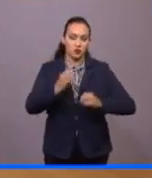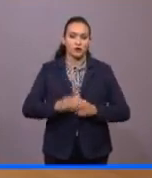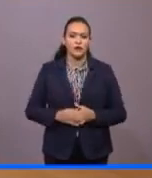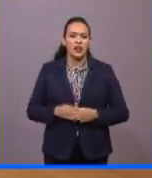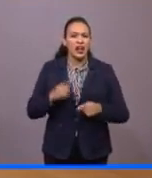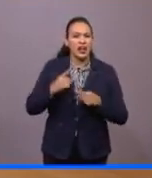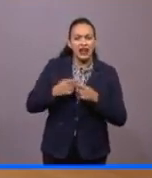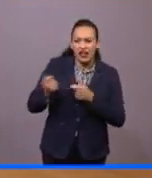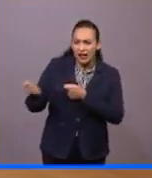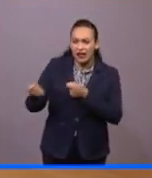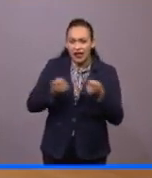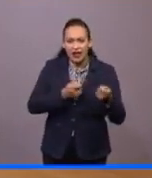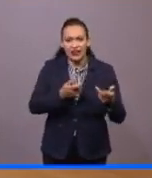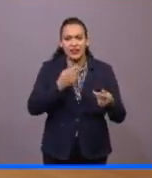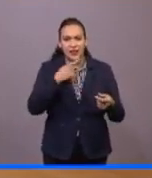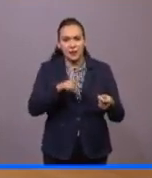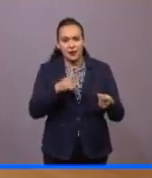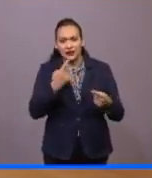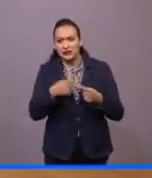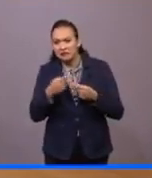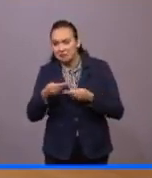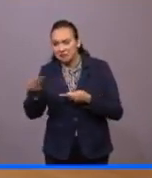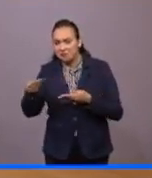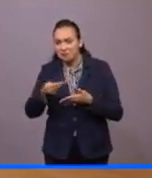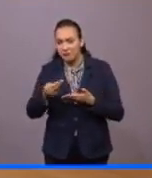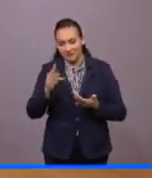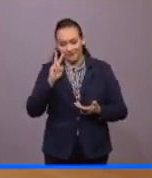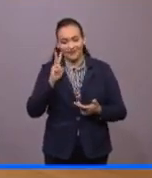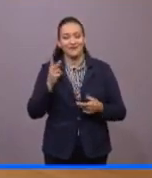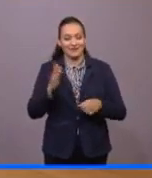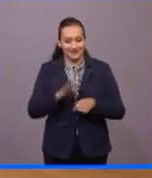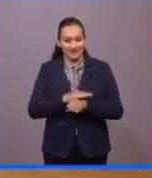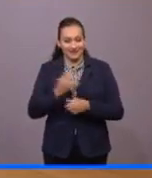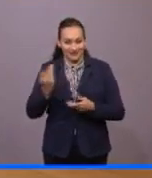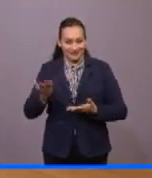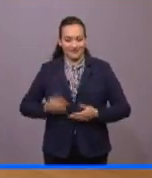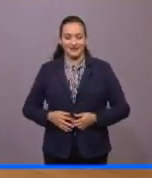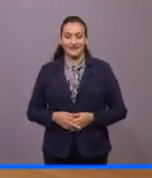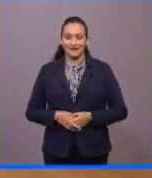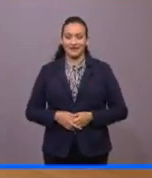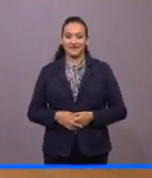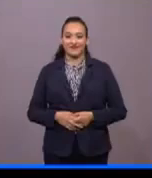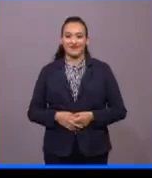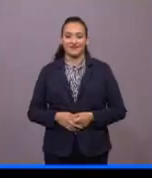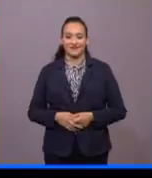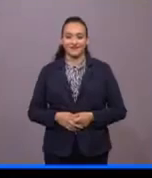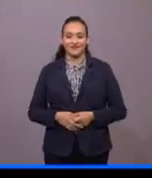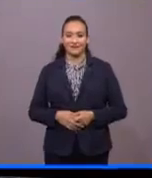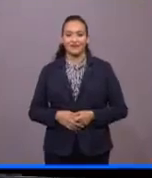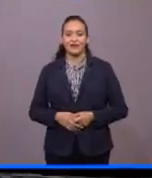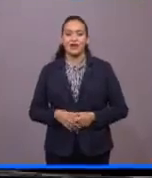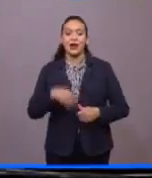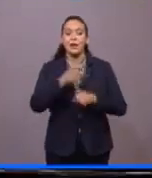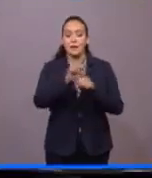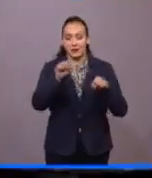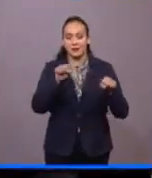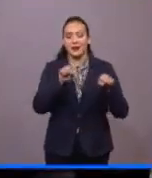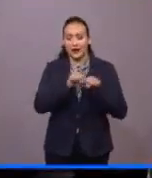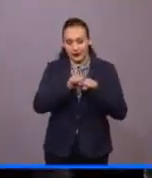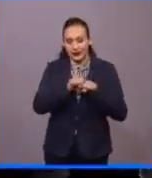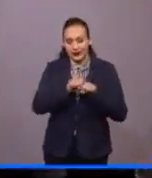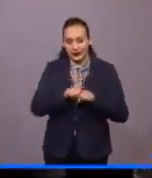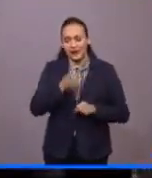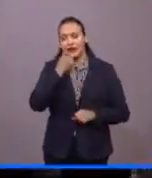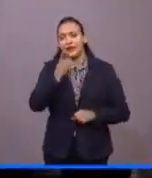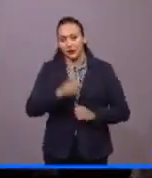quién se debe dirigir esta demanda? Jesús Daza nos explica de qué se trata. La primera sala de la